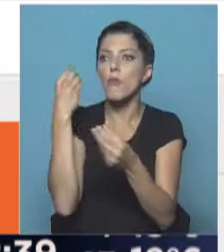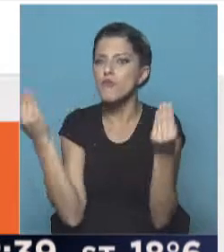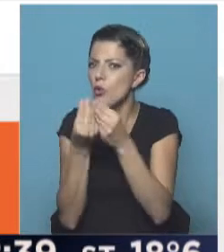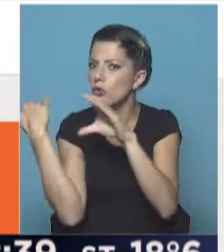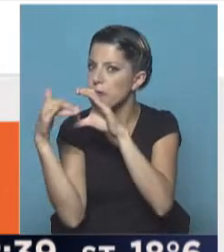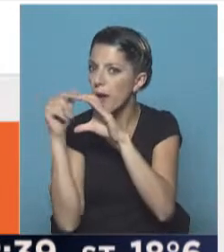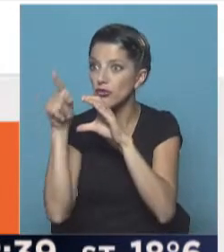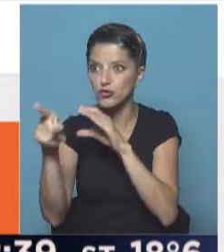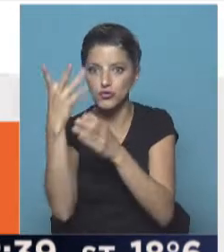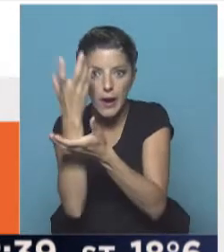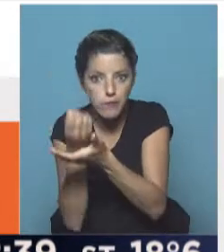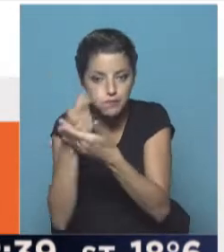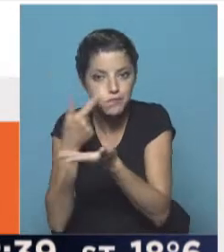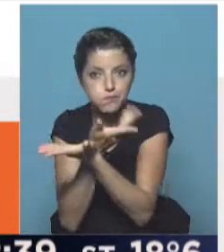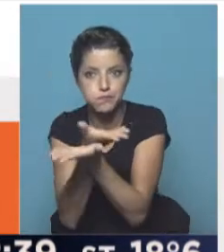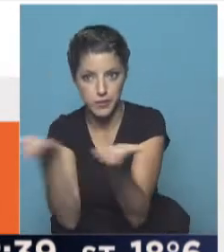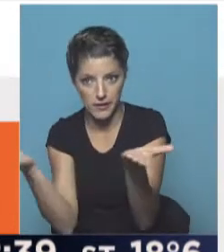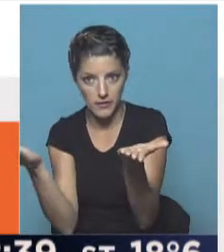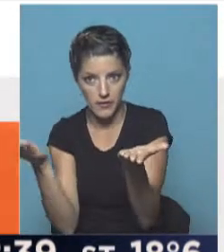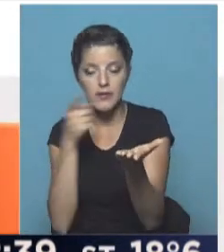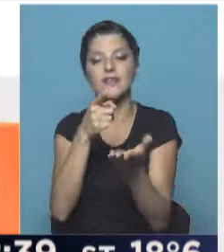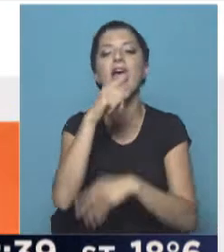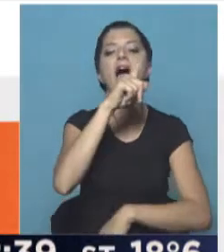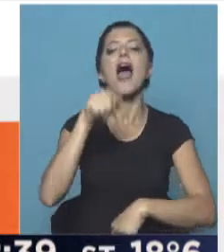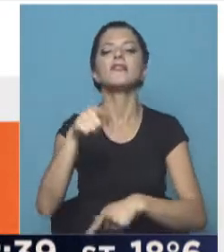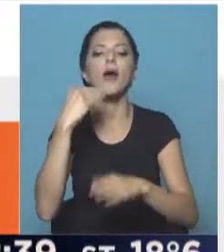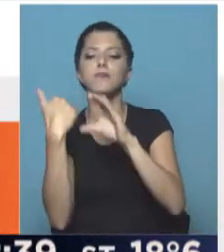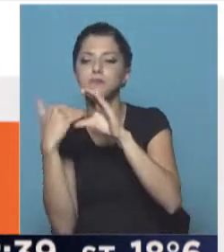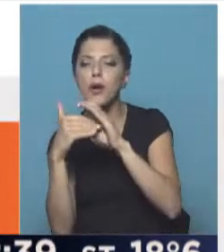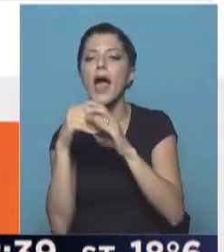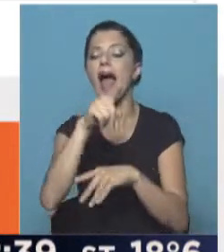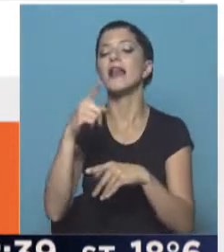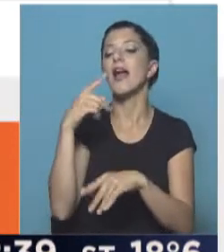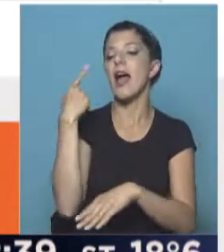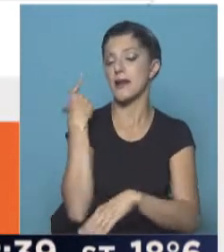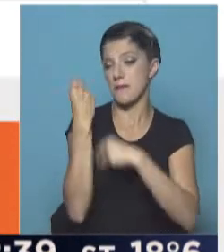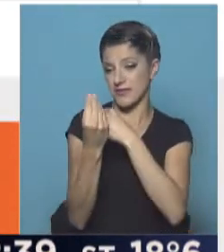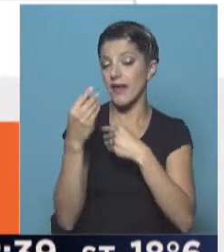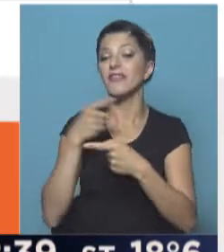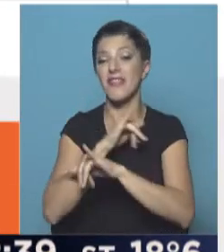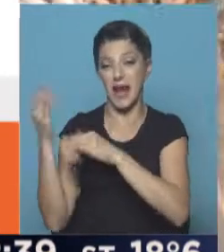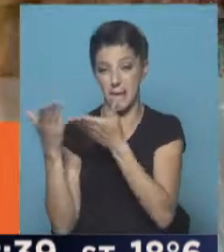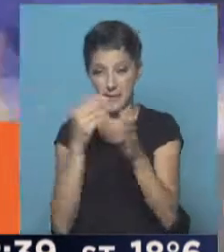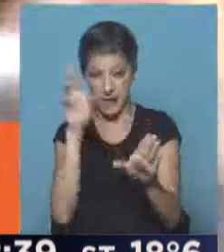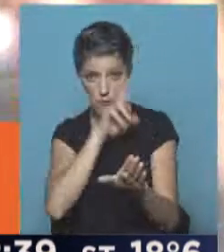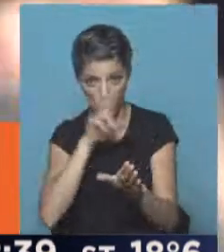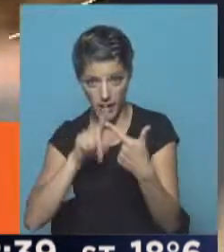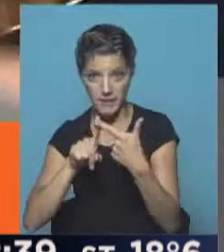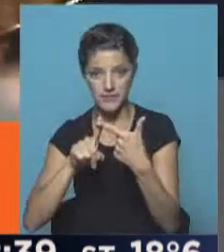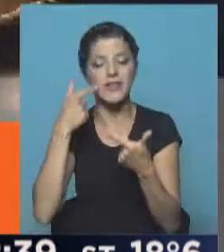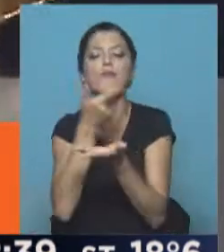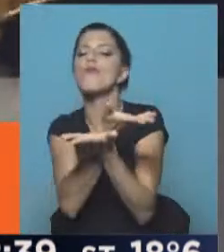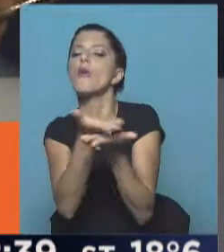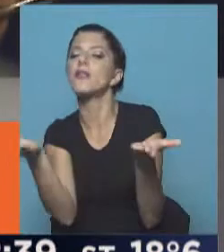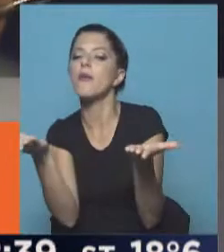electrónicos filtrados a John Podestá, actual jefe de campaña de Hillary y de la cúpula del Comité Nacional Demócrata, revelando